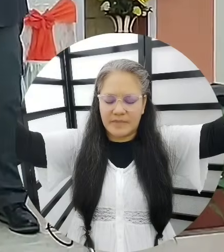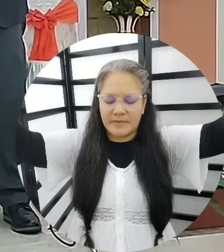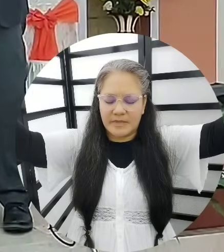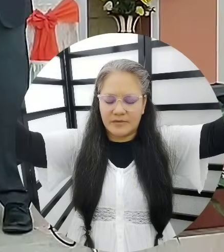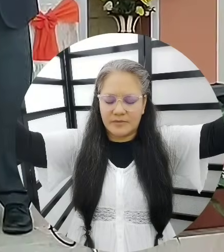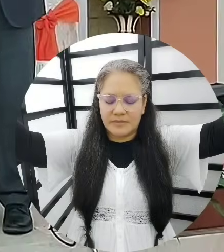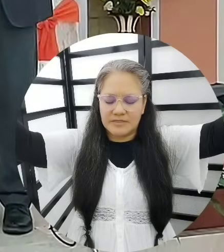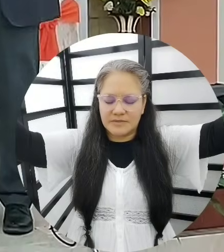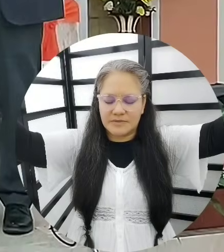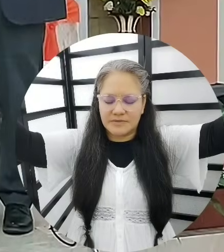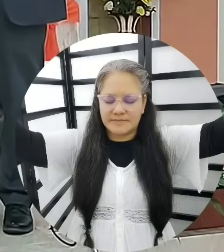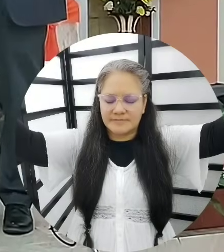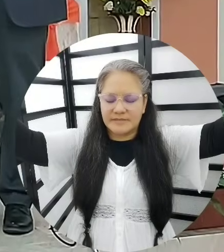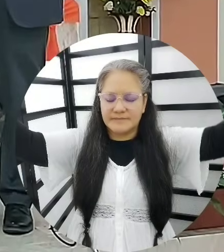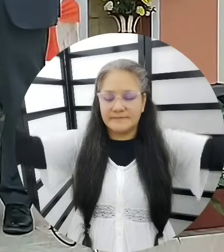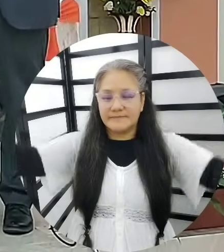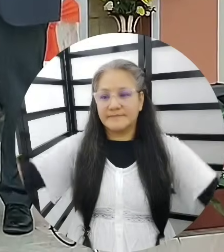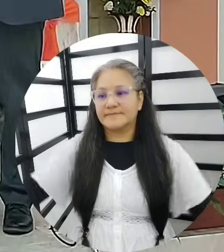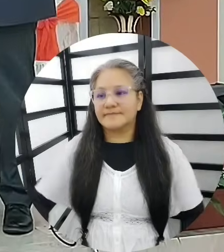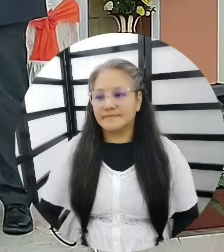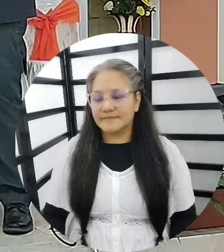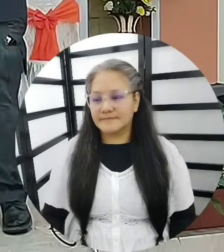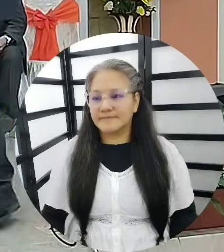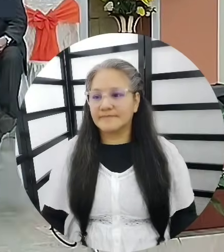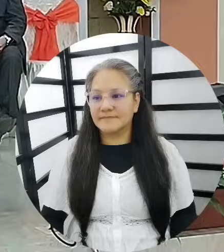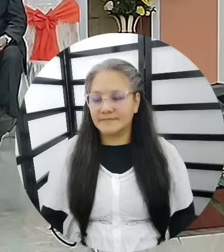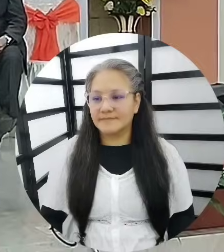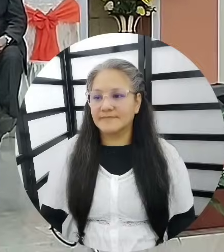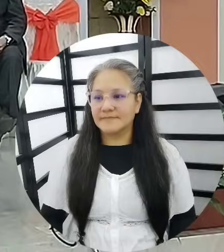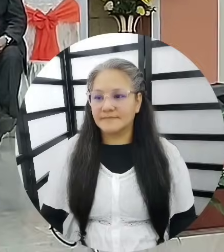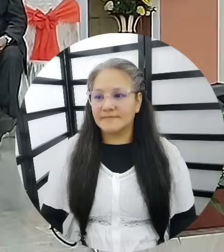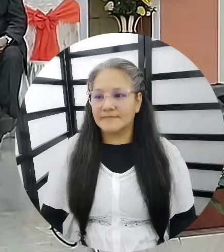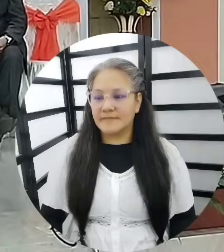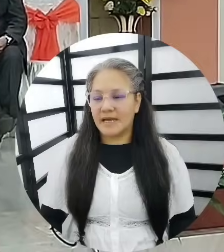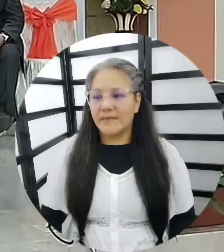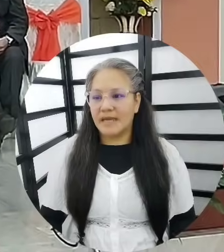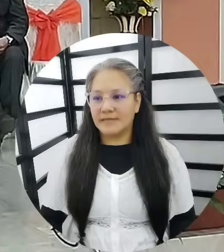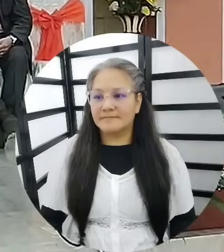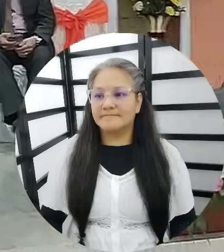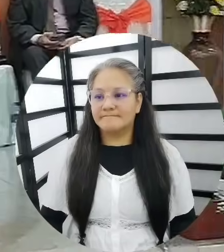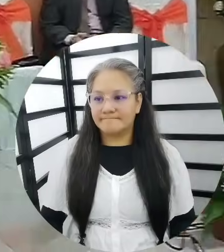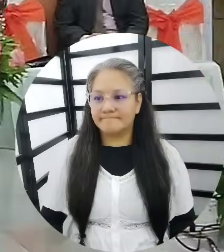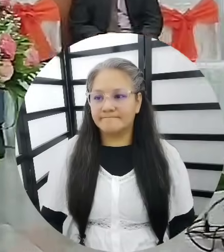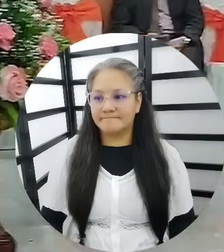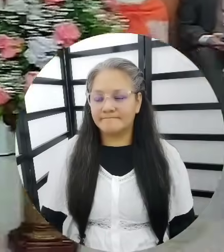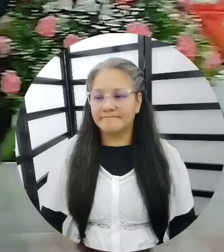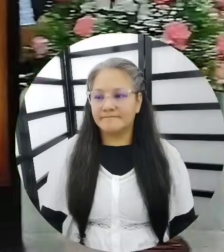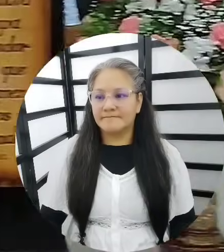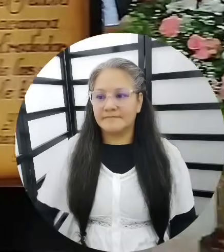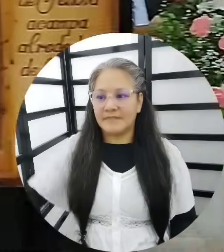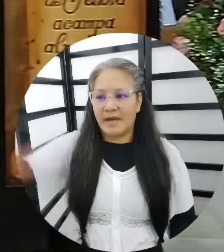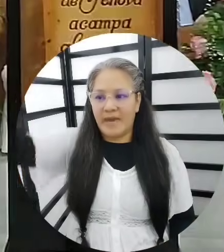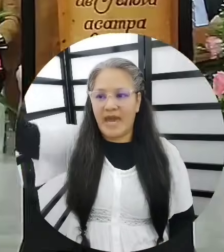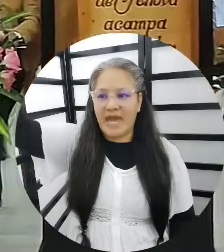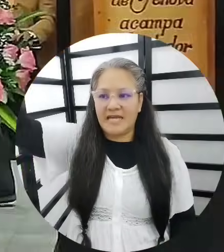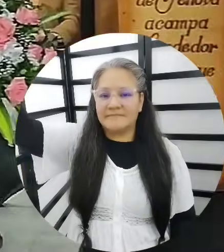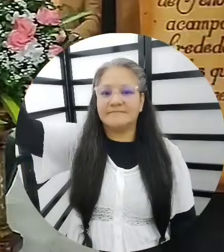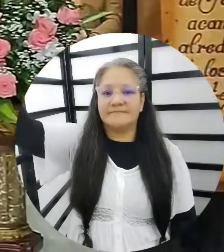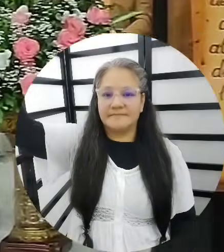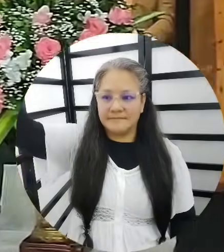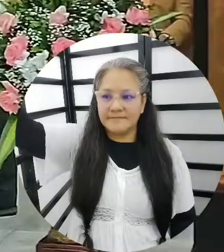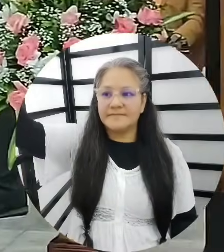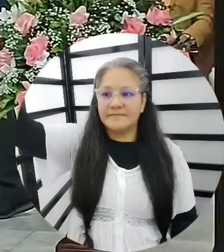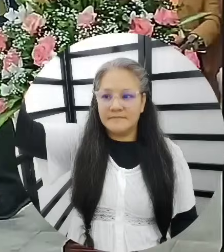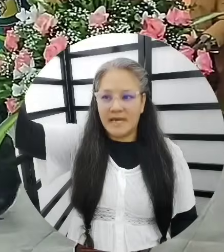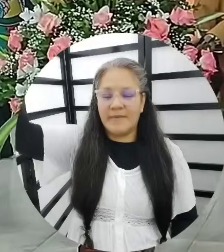Aquí, Ecuador, Colombia, Perú, todos los países somos lo mismo en el Señor. Somos uno en